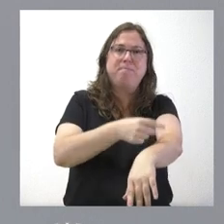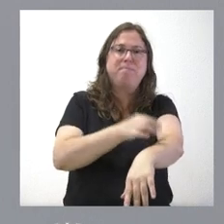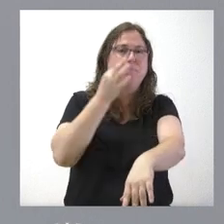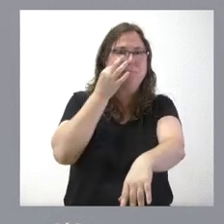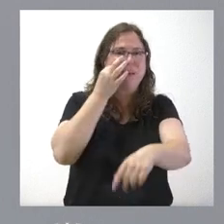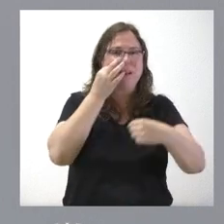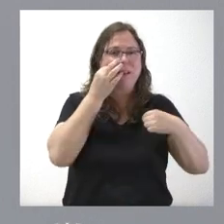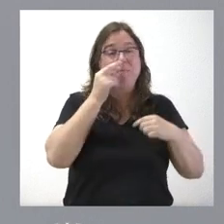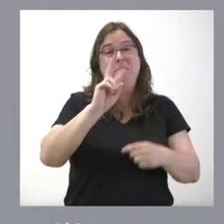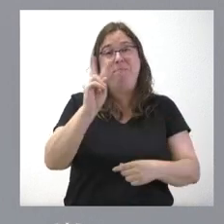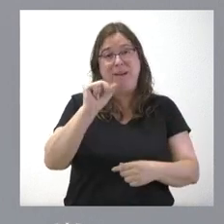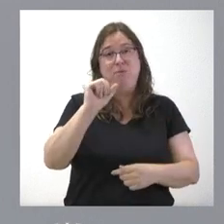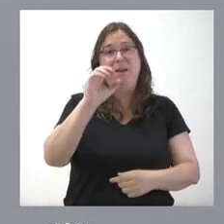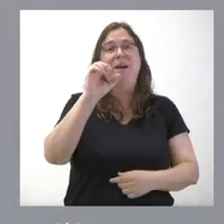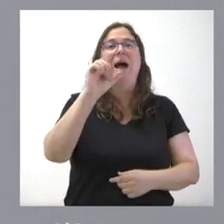aurico